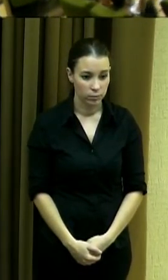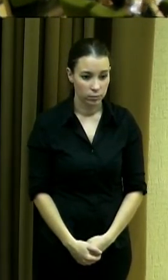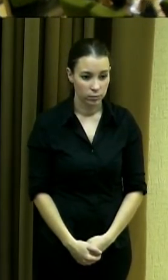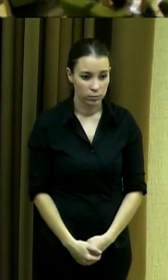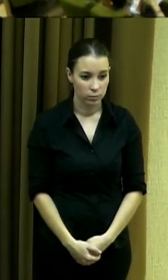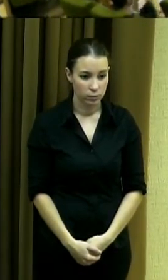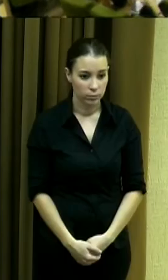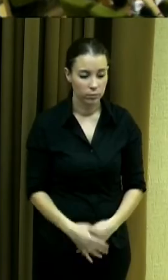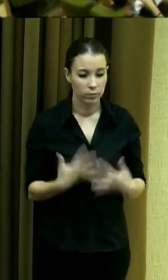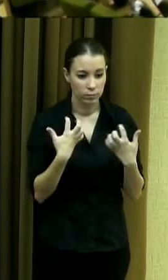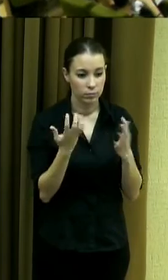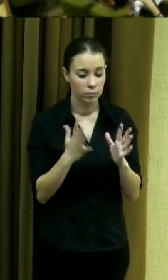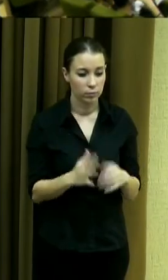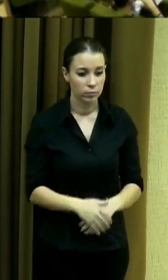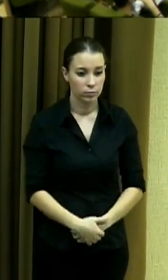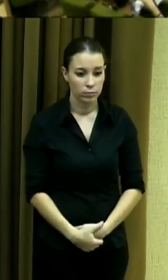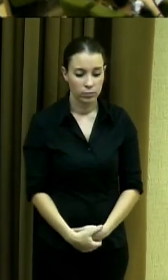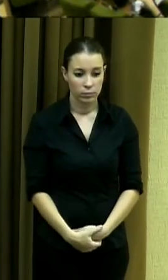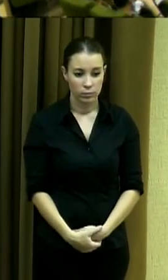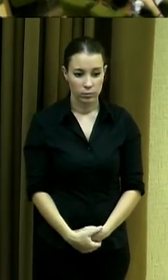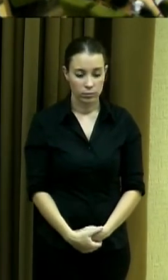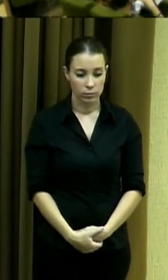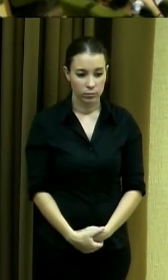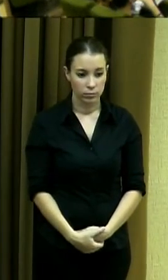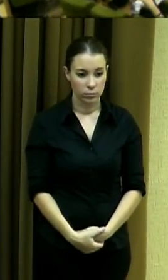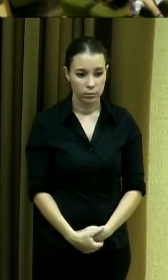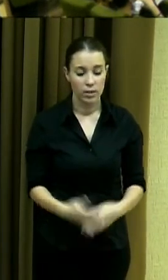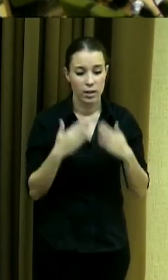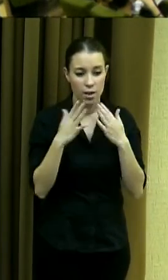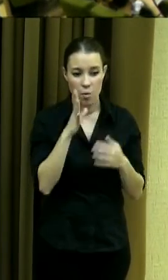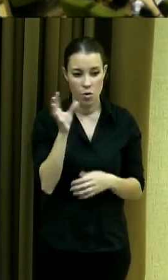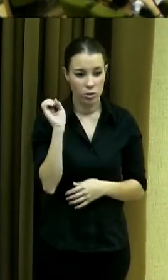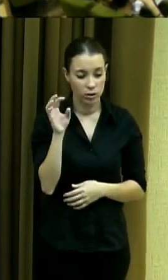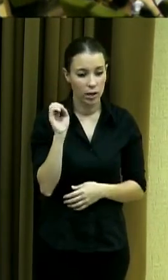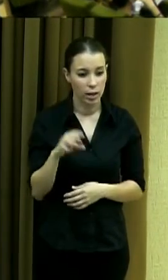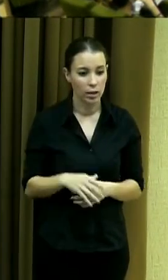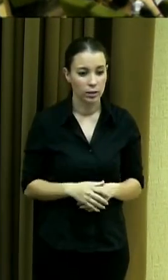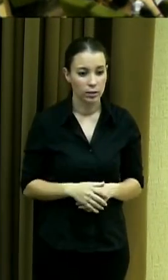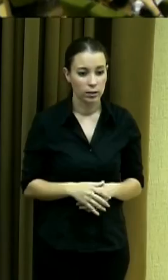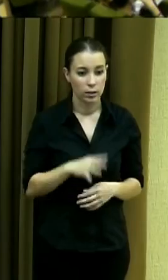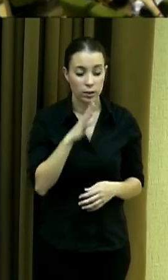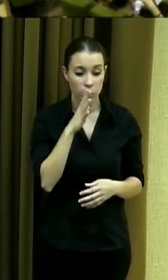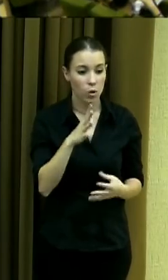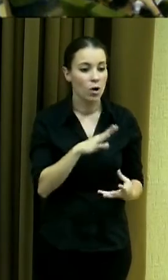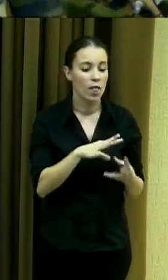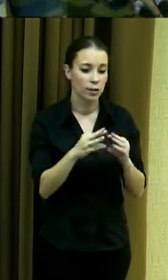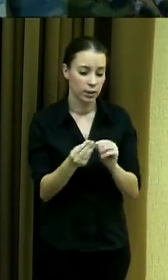Muy bien, María Ángeles, muchas gracias por su magnífica charla y igualmente por ajustarse estrictamente al tiempo.